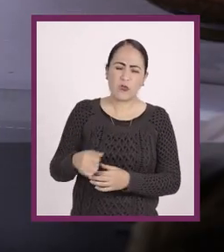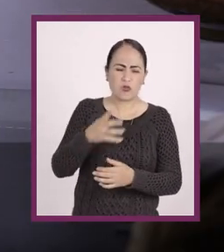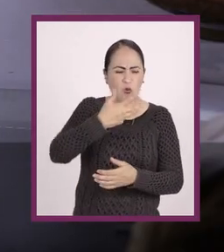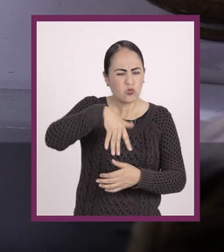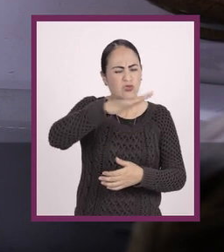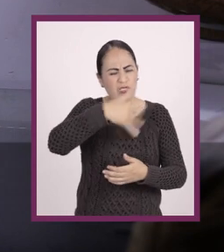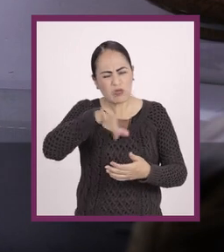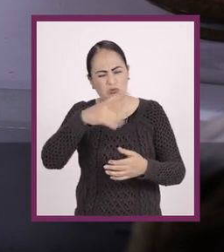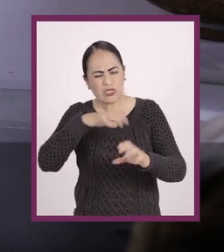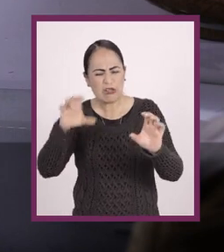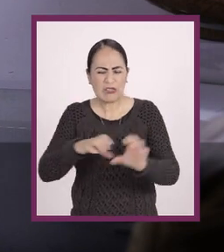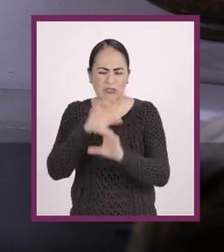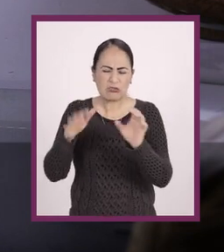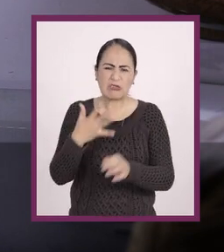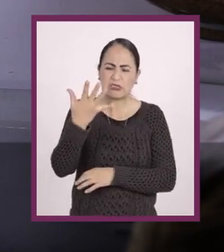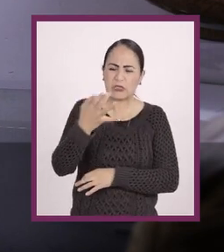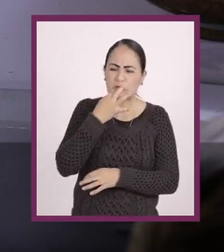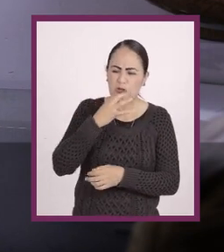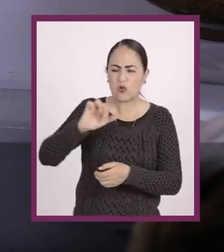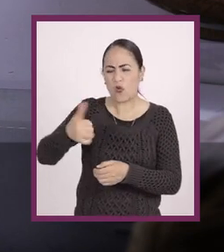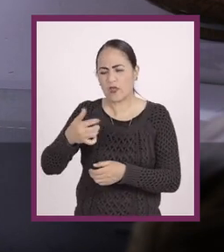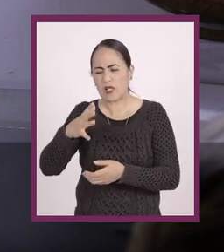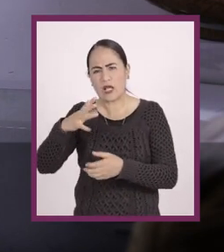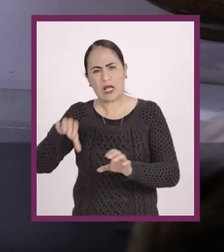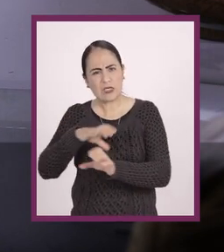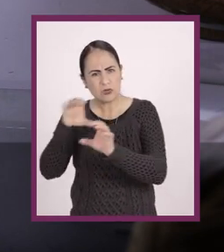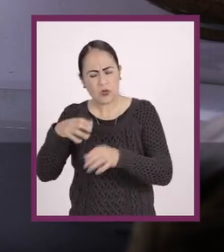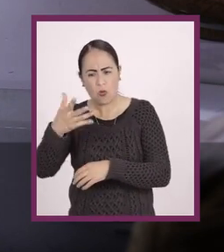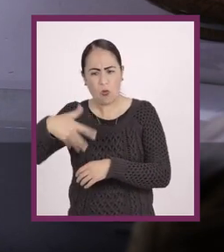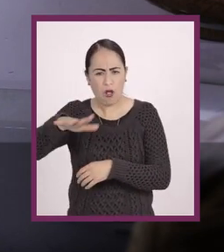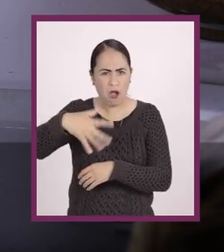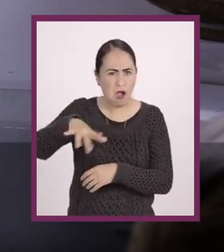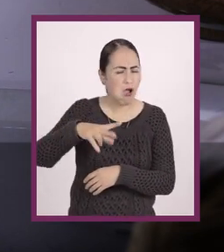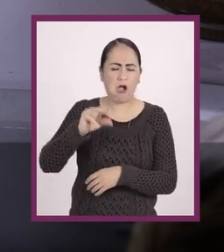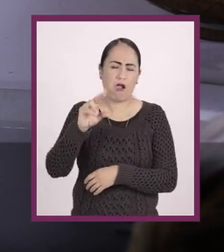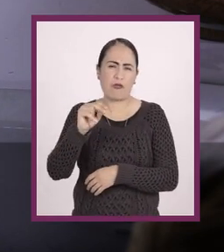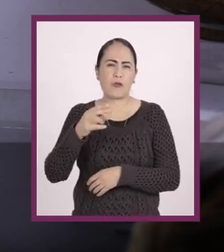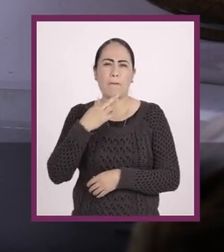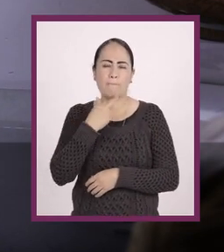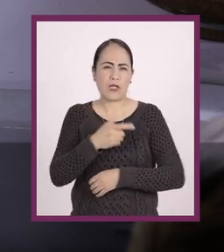estudiar así evitarás tener que estar mezclando canciones cada 5